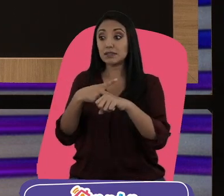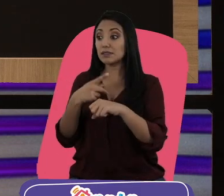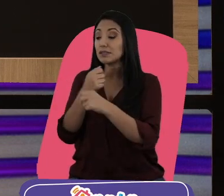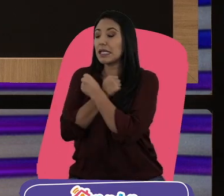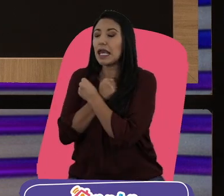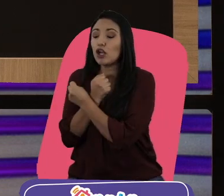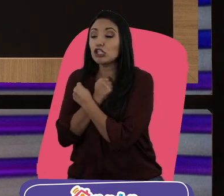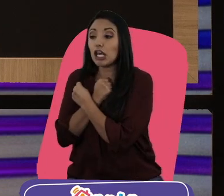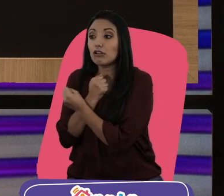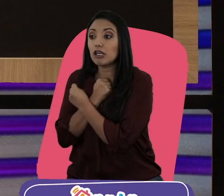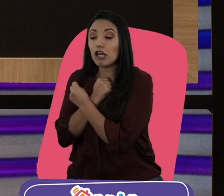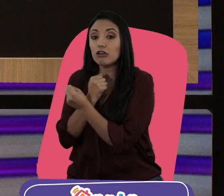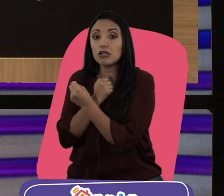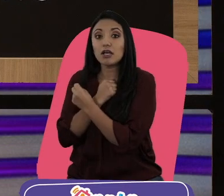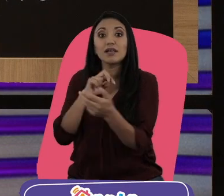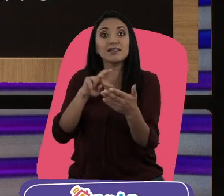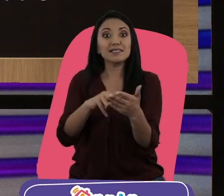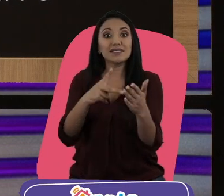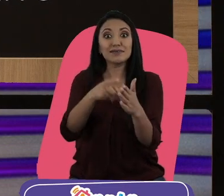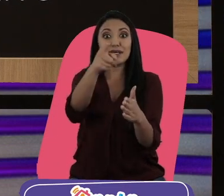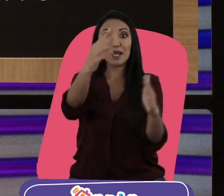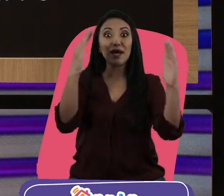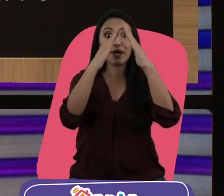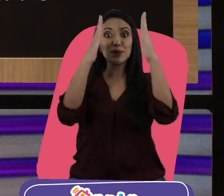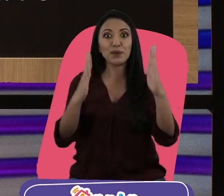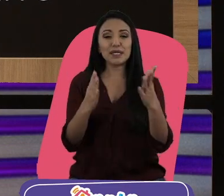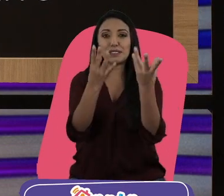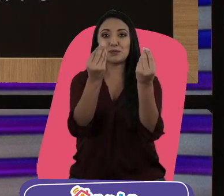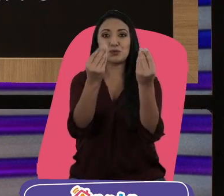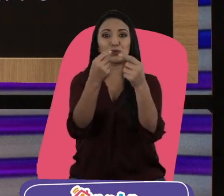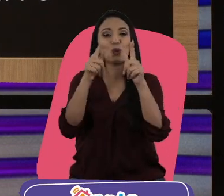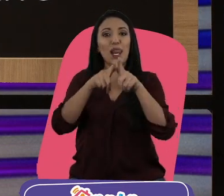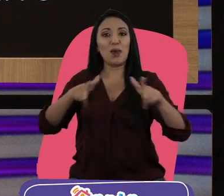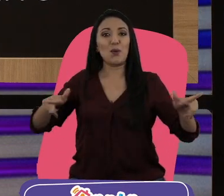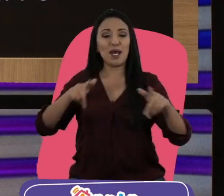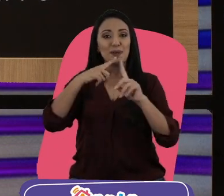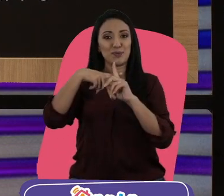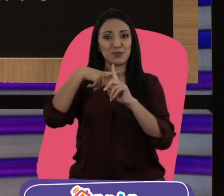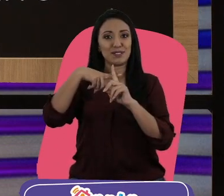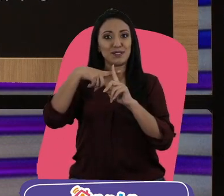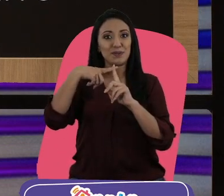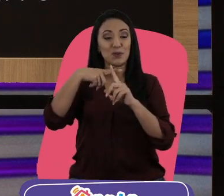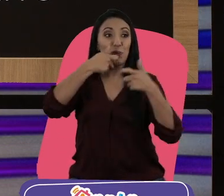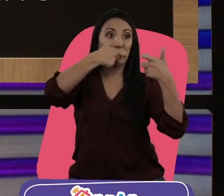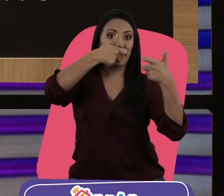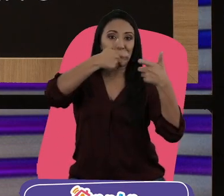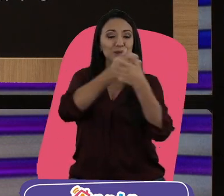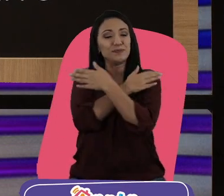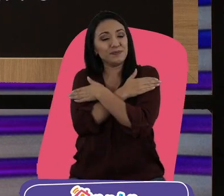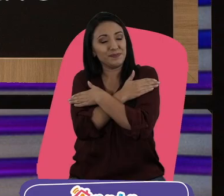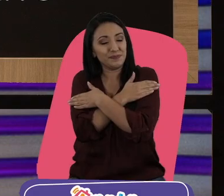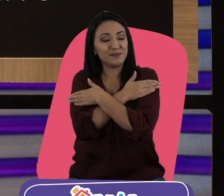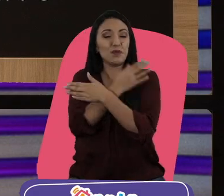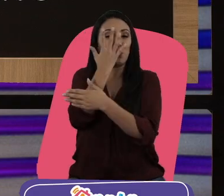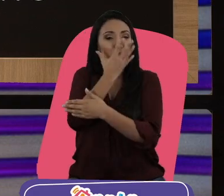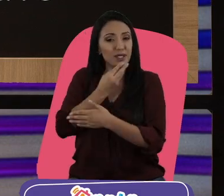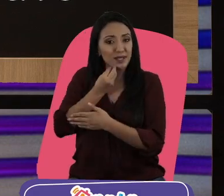casa. Maravilloso. Significa que en tu casa usan lenguaje positivo, bueno y